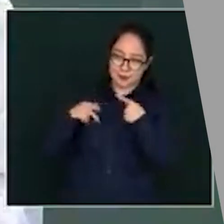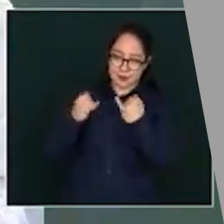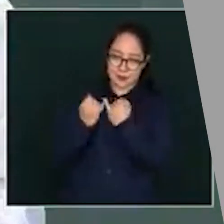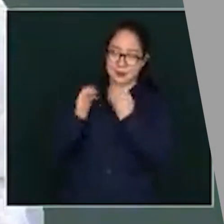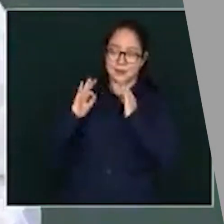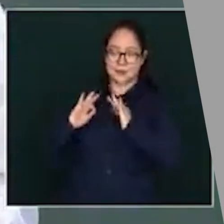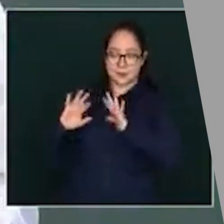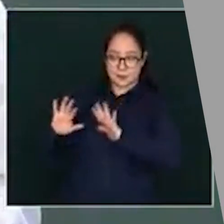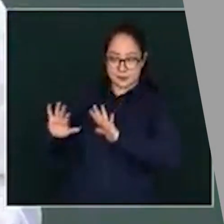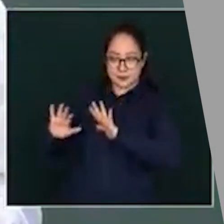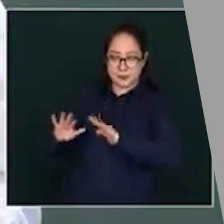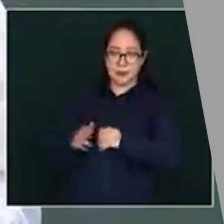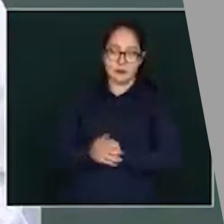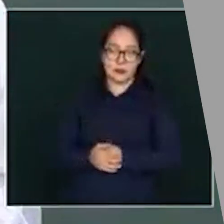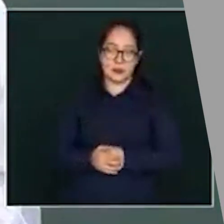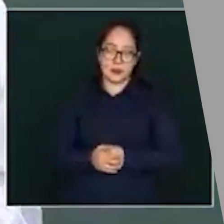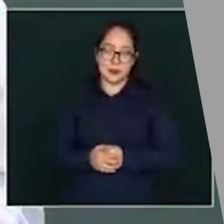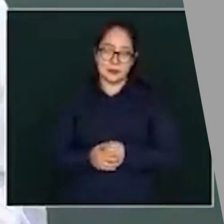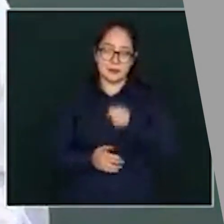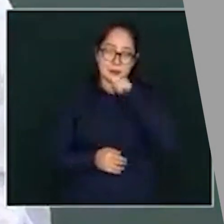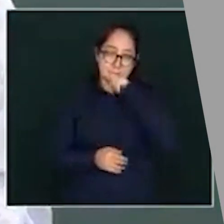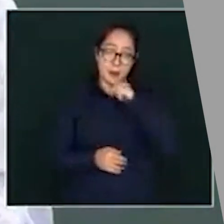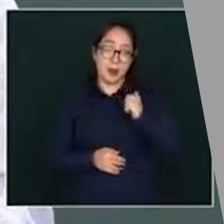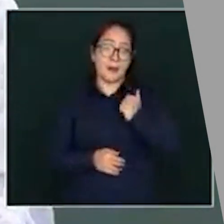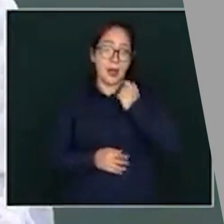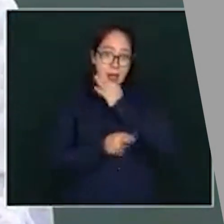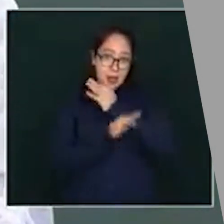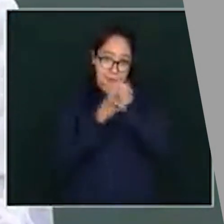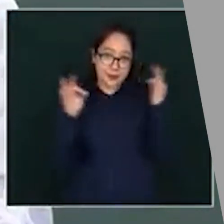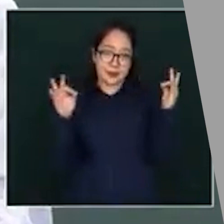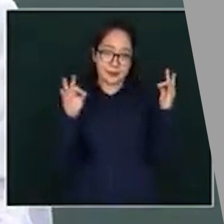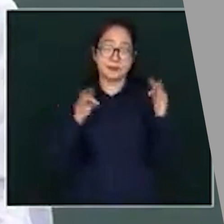Va a haber también, y aprovecho para anunciarlo,